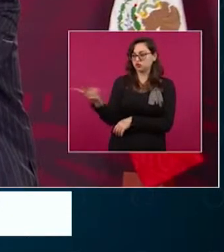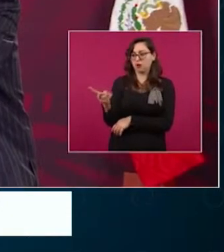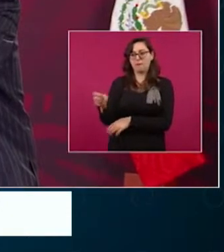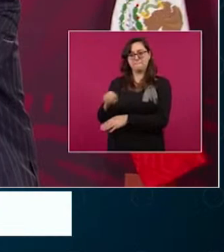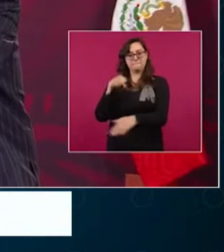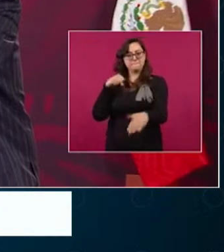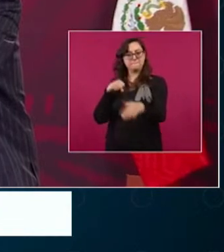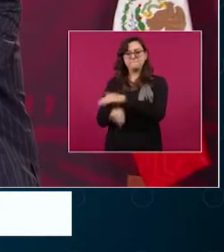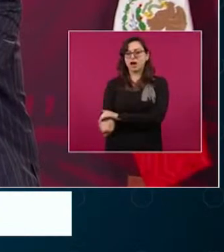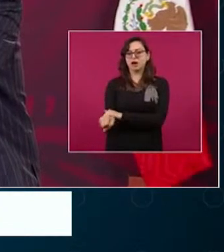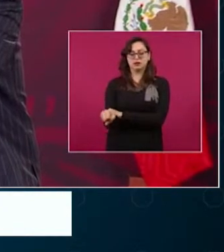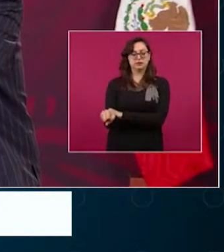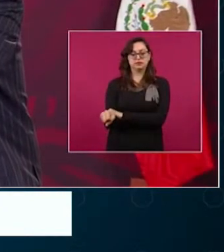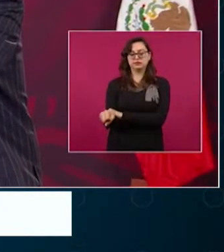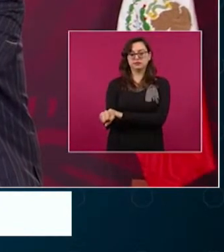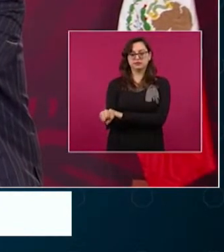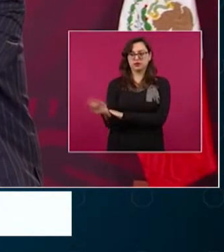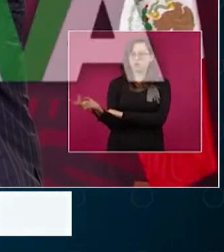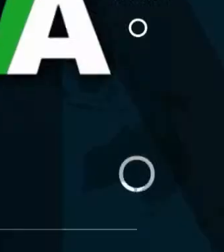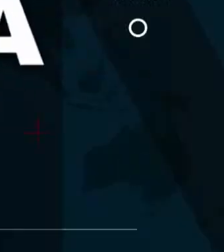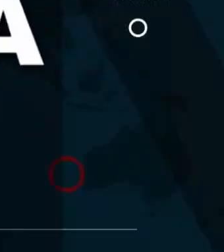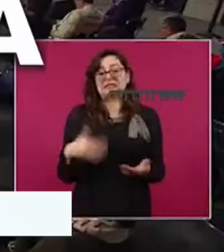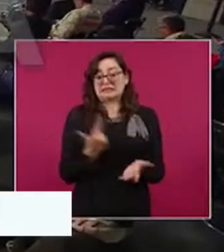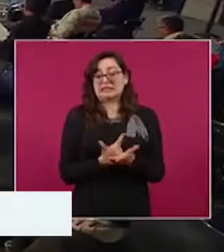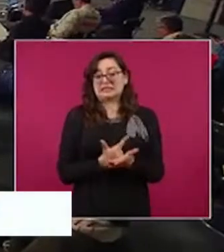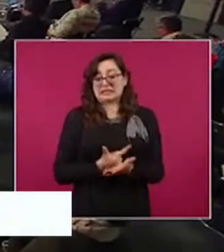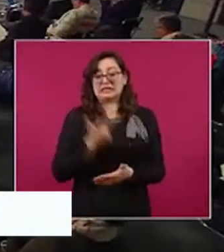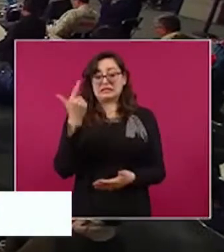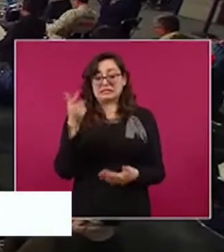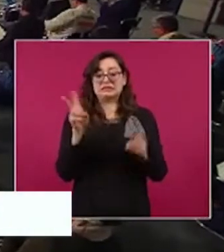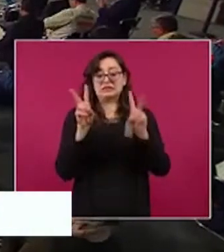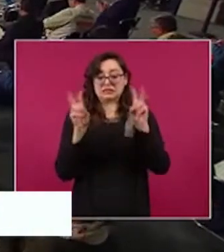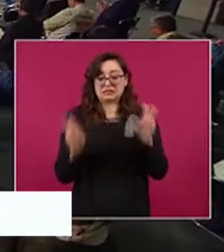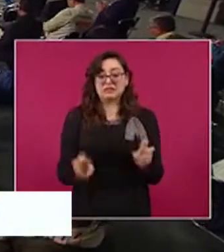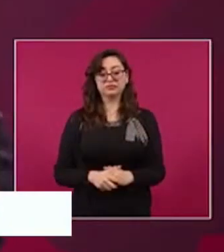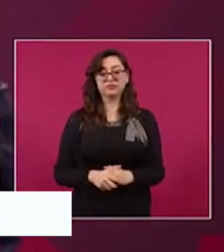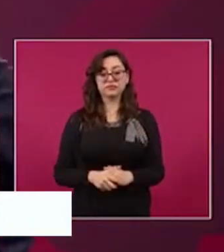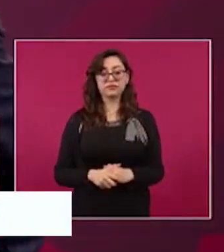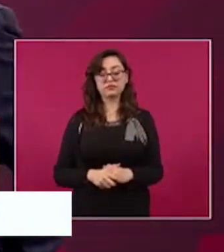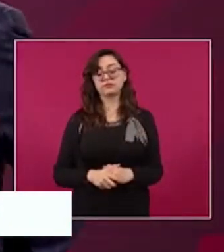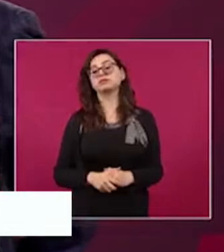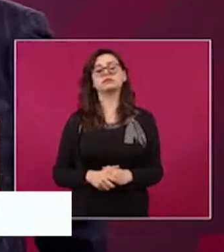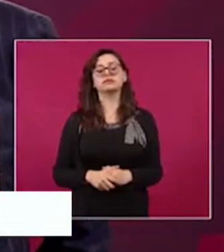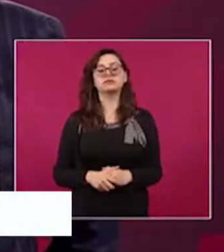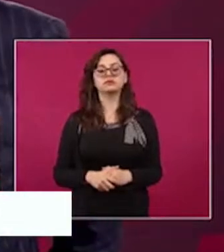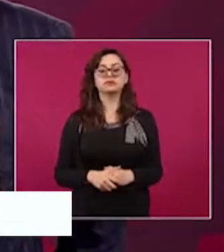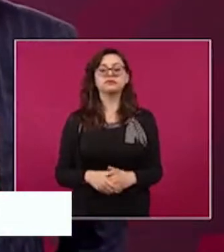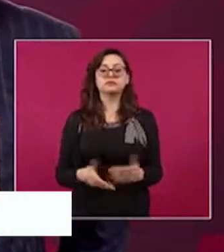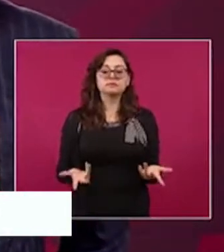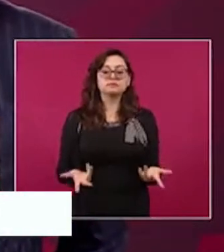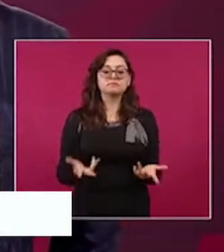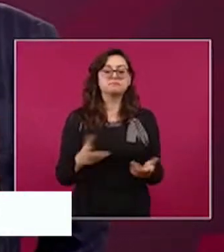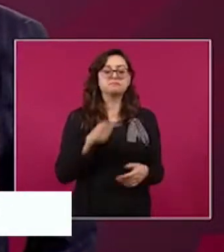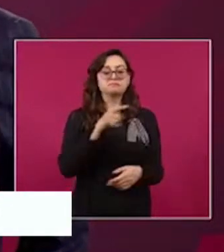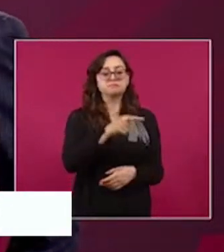al jefe del Ejecutivo Federal. Y ojalá y García Luna y su